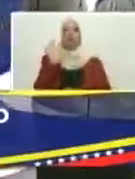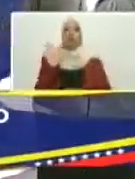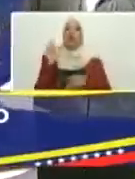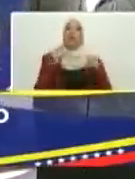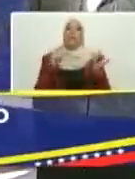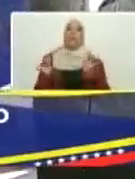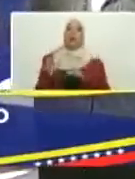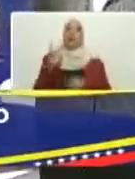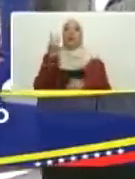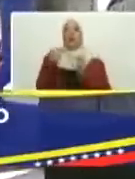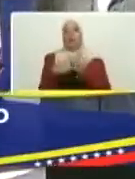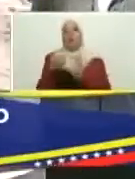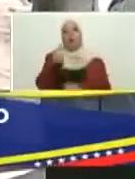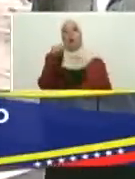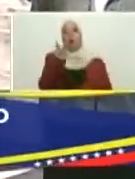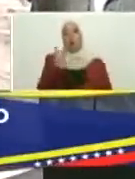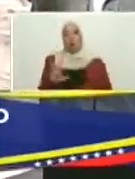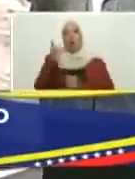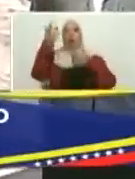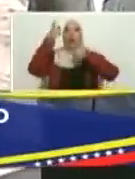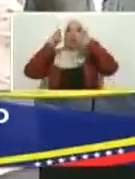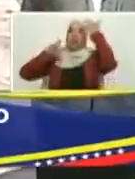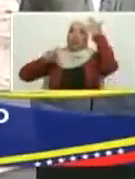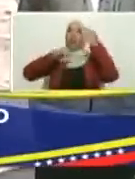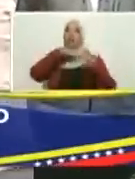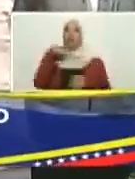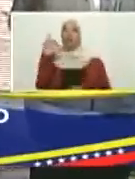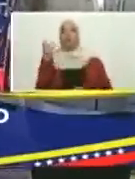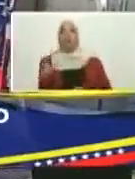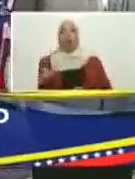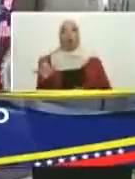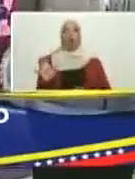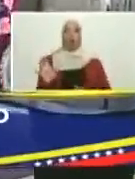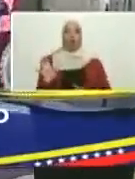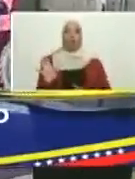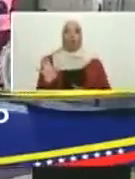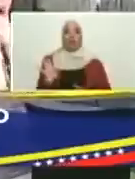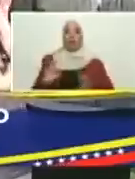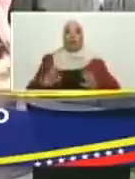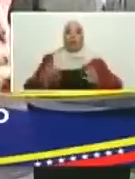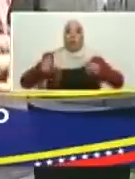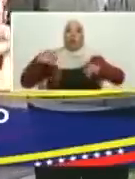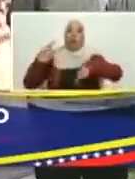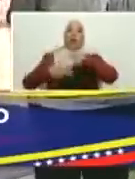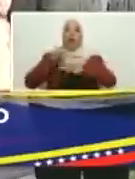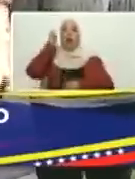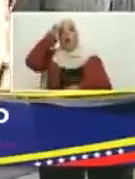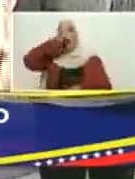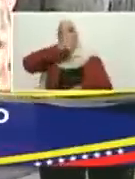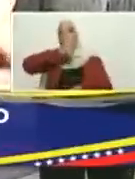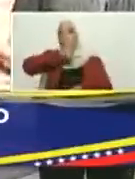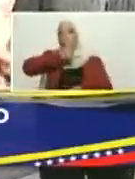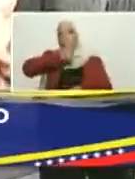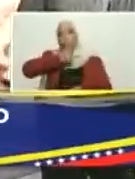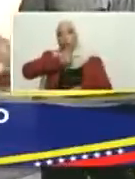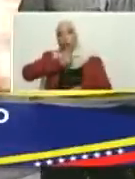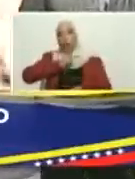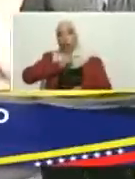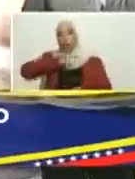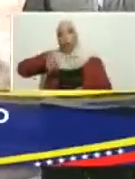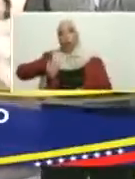marzo del 2013, cuando parte nuestro comandante Chávez, cambia de paisaje, la etapa de la resistencia. Nos